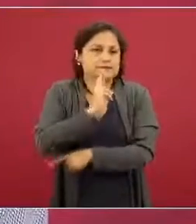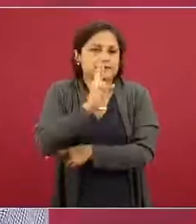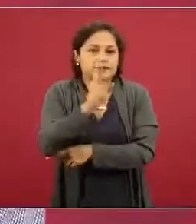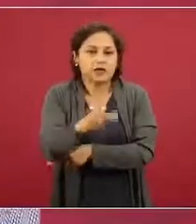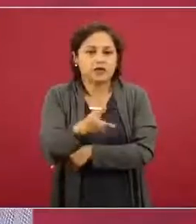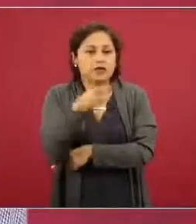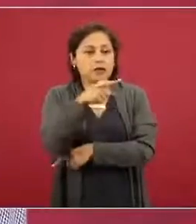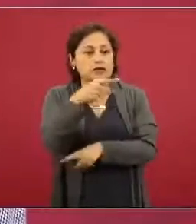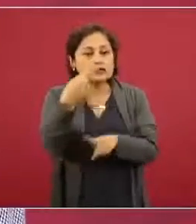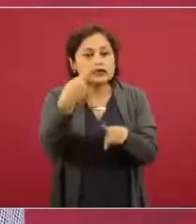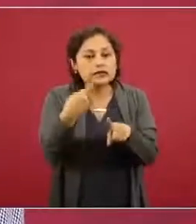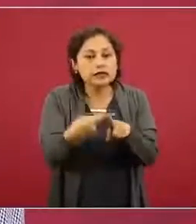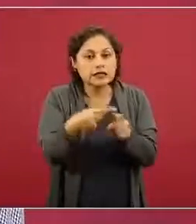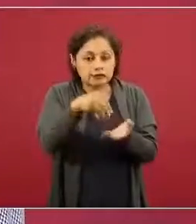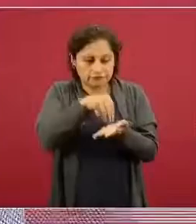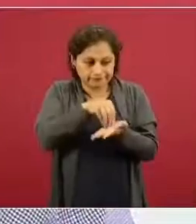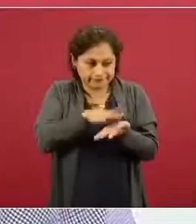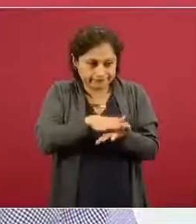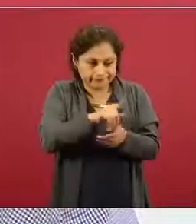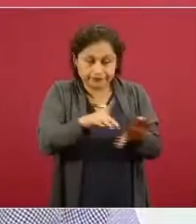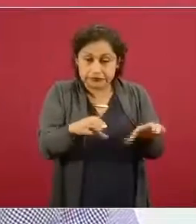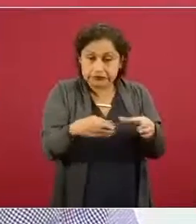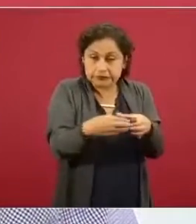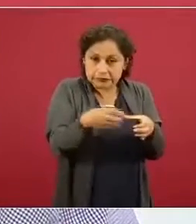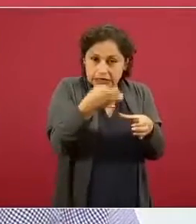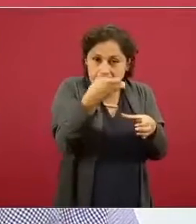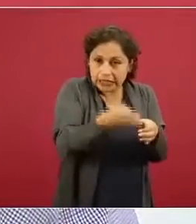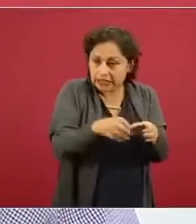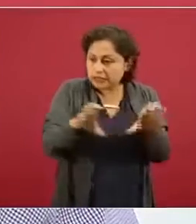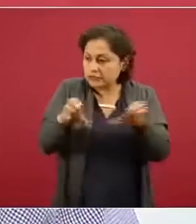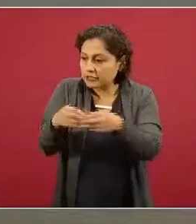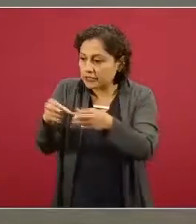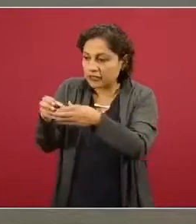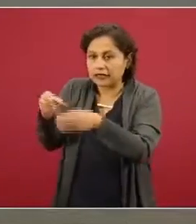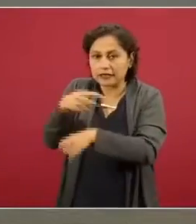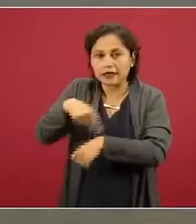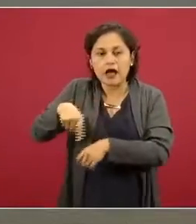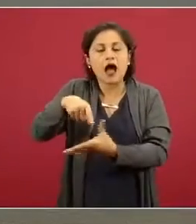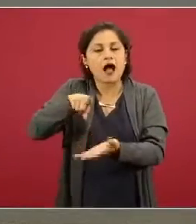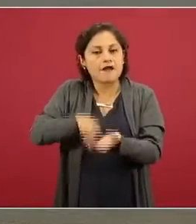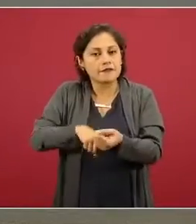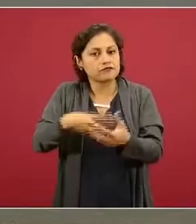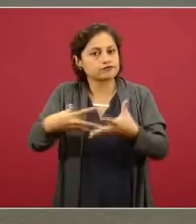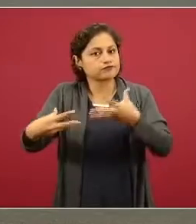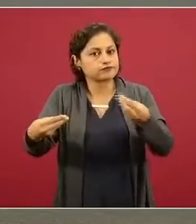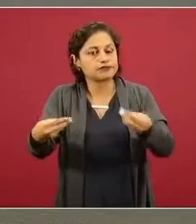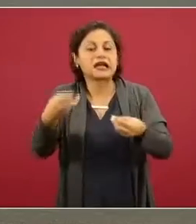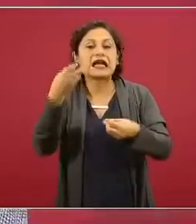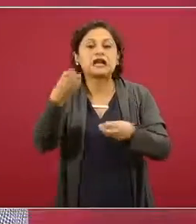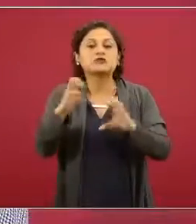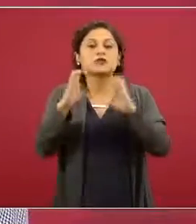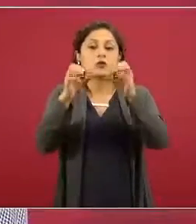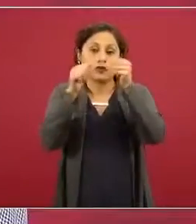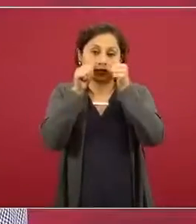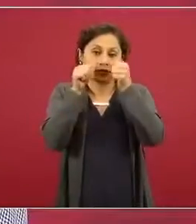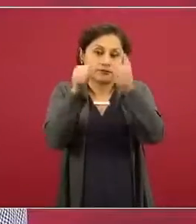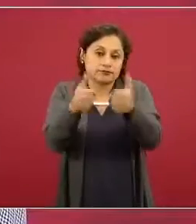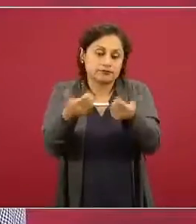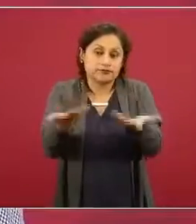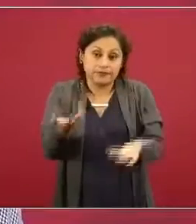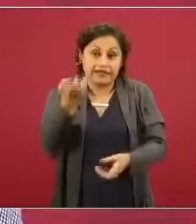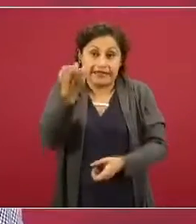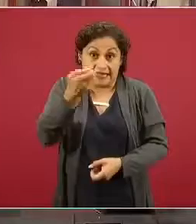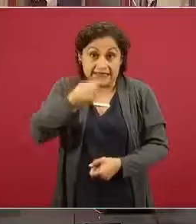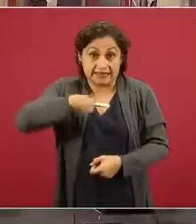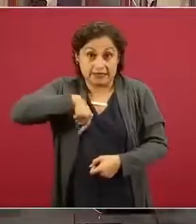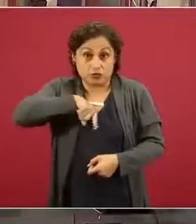en el momento, tiempo y espacio donde están ocasionando la mayor transmisión. Y eso es lo que estamos haciendo, eso es lo que estamos haciendo con el sistema federal,